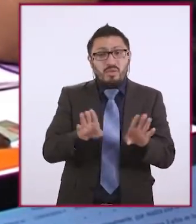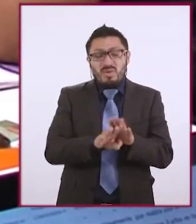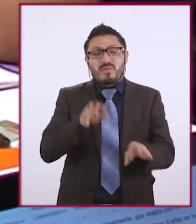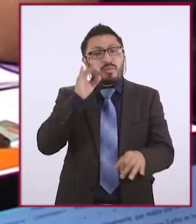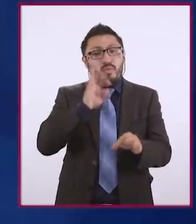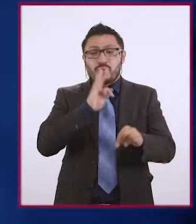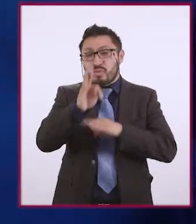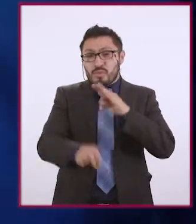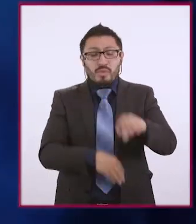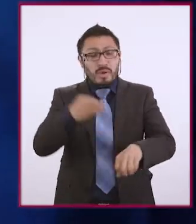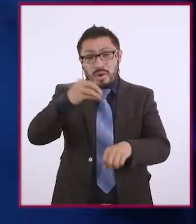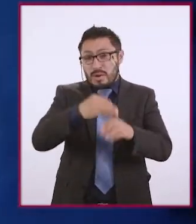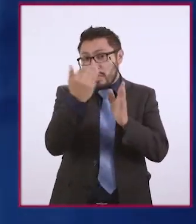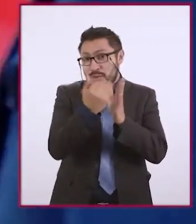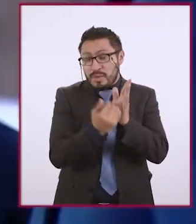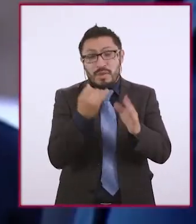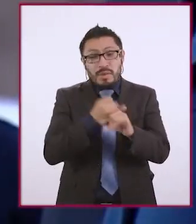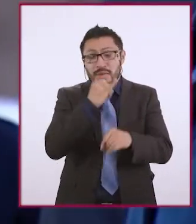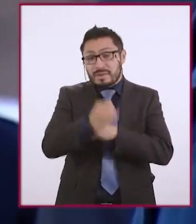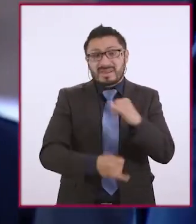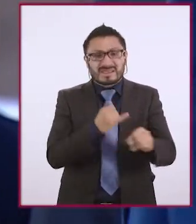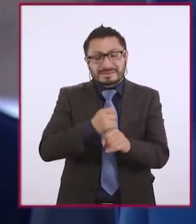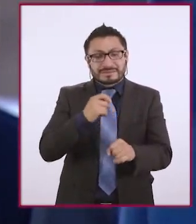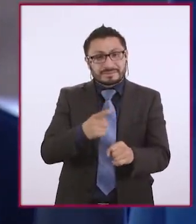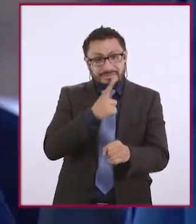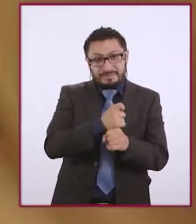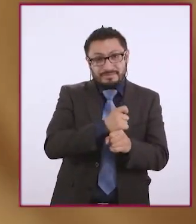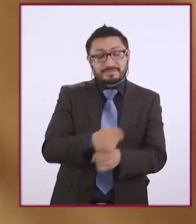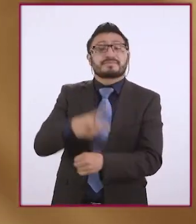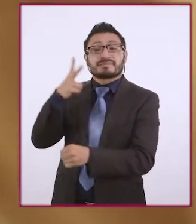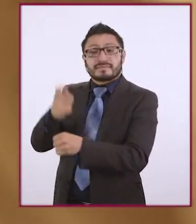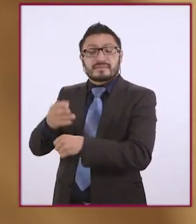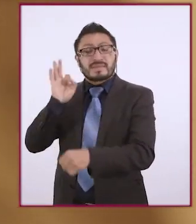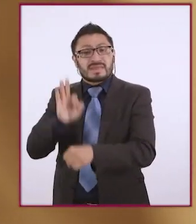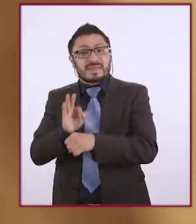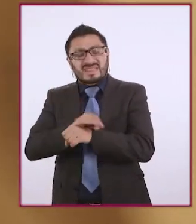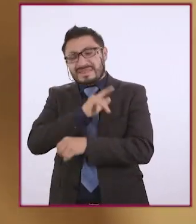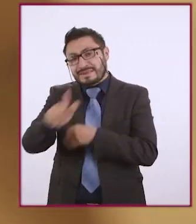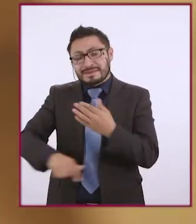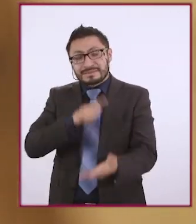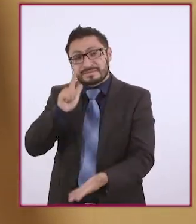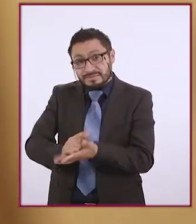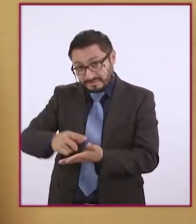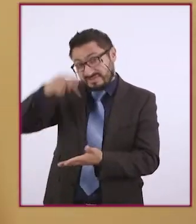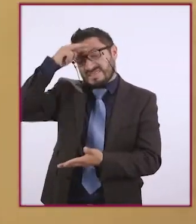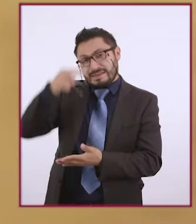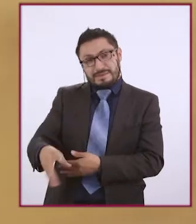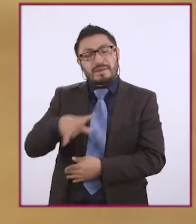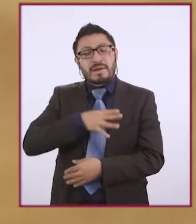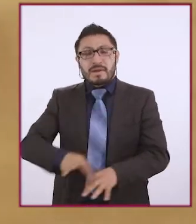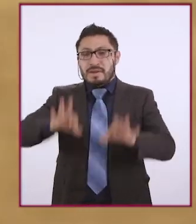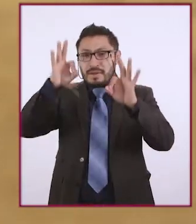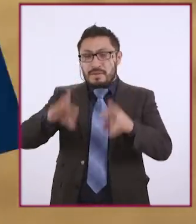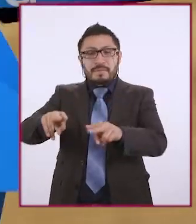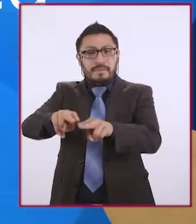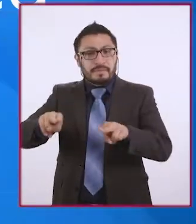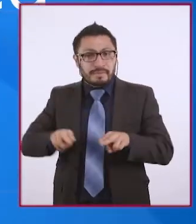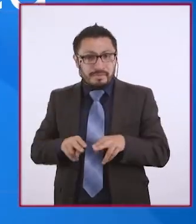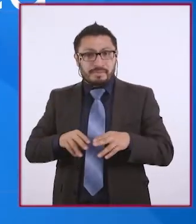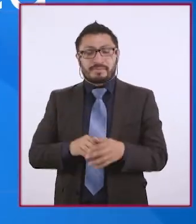tratados internacionales, y los segundos están protegidos por las leyes mexicanas y son de carácter